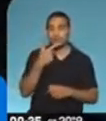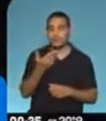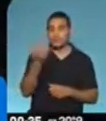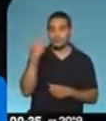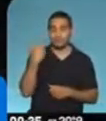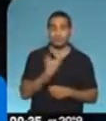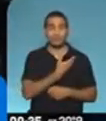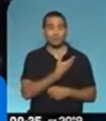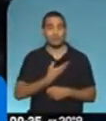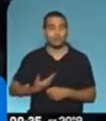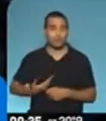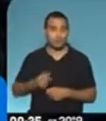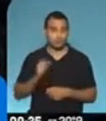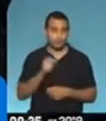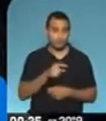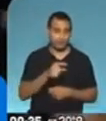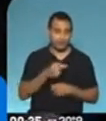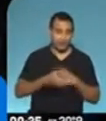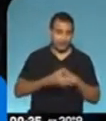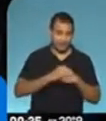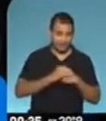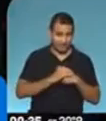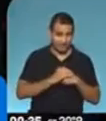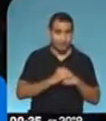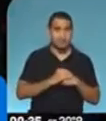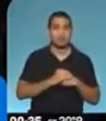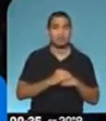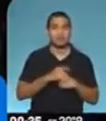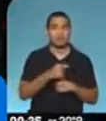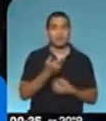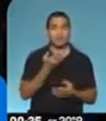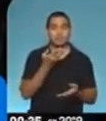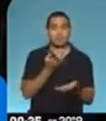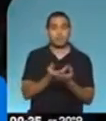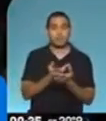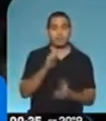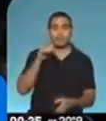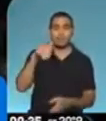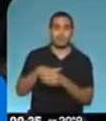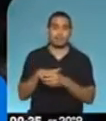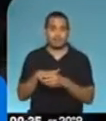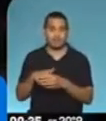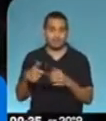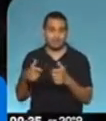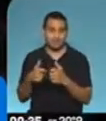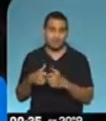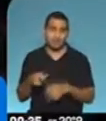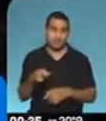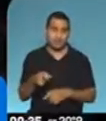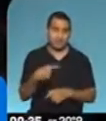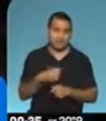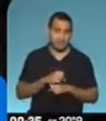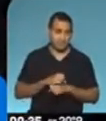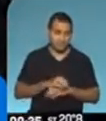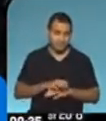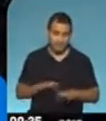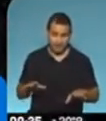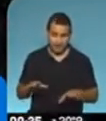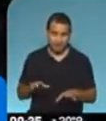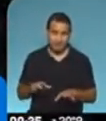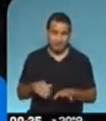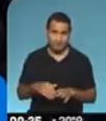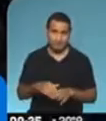el gobierno de Rodríguez Larreta pidió una intervención sobre la cooperadora en un acto que está muy claro que se debe, que